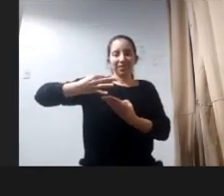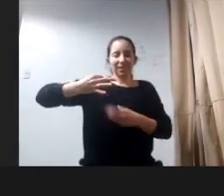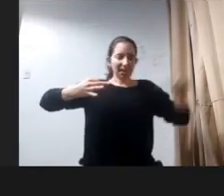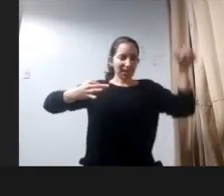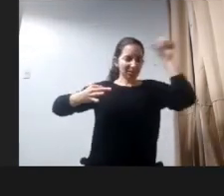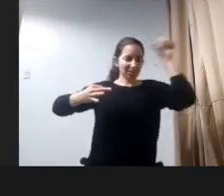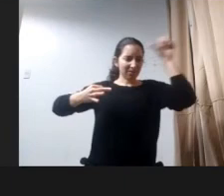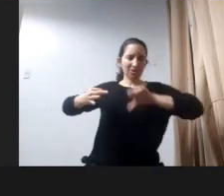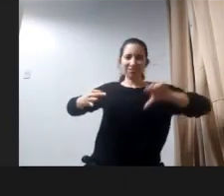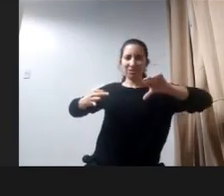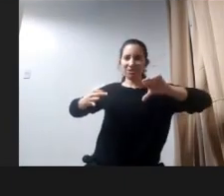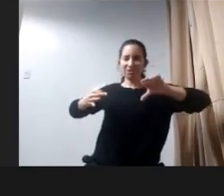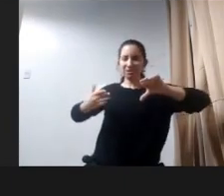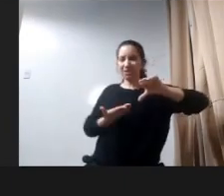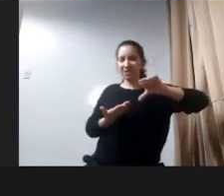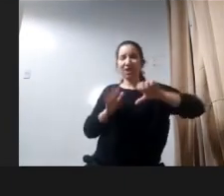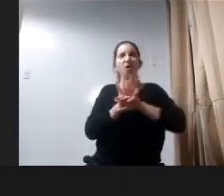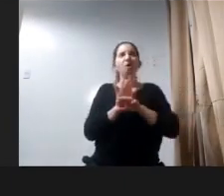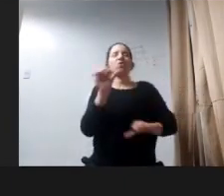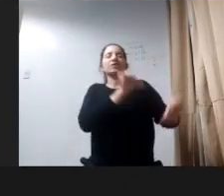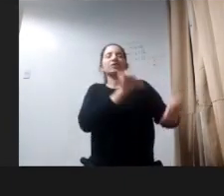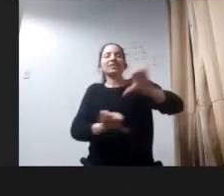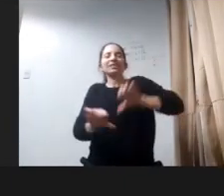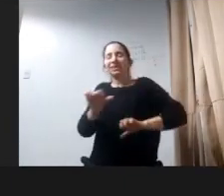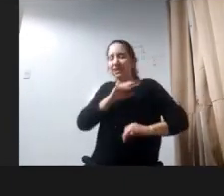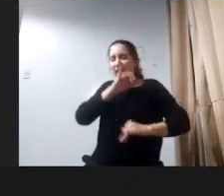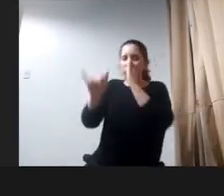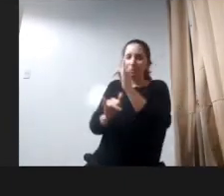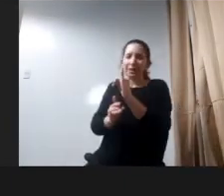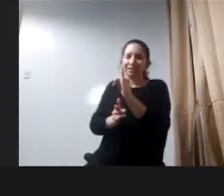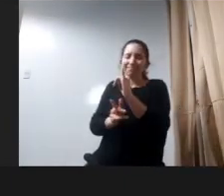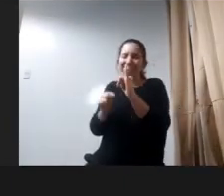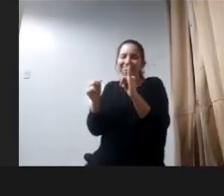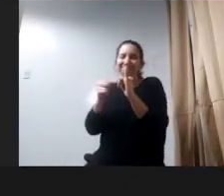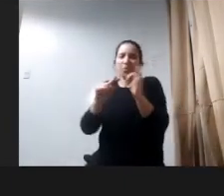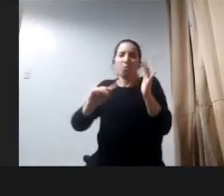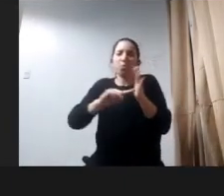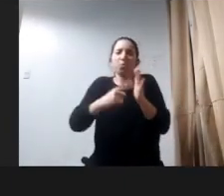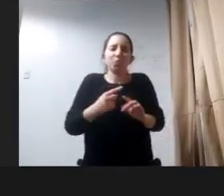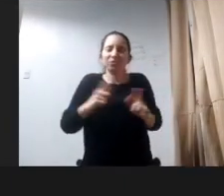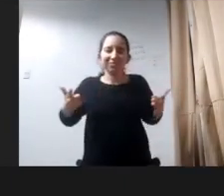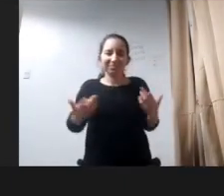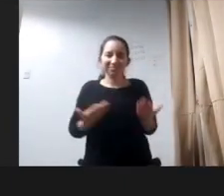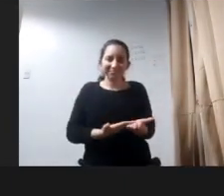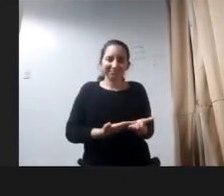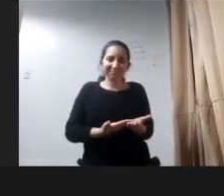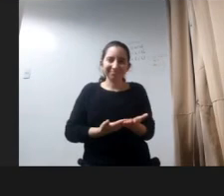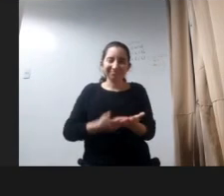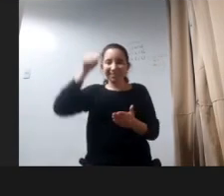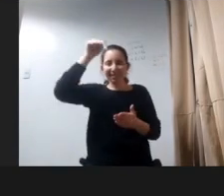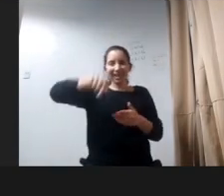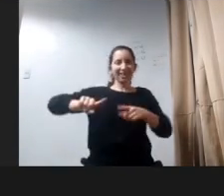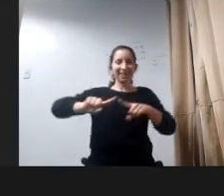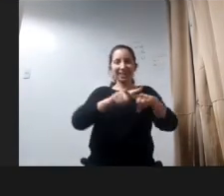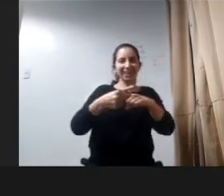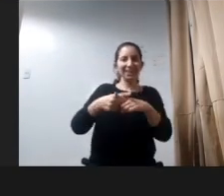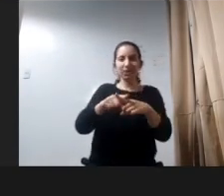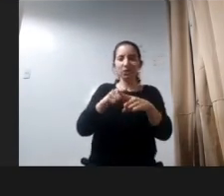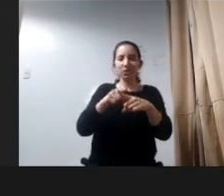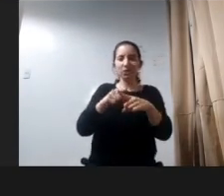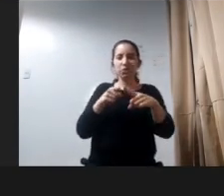en esto. O sea, una razón científica. Ese es el tema, es que el debate en